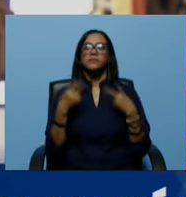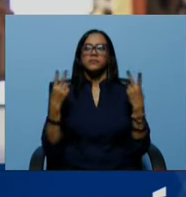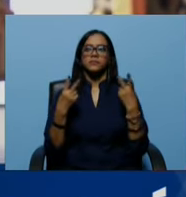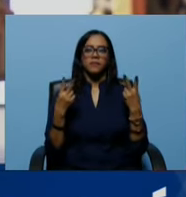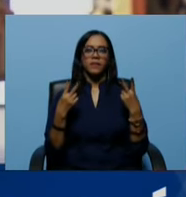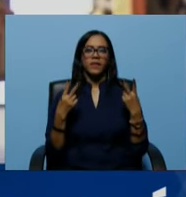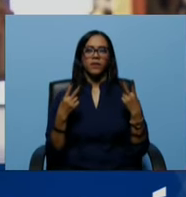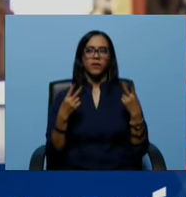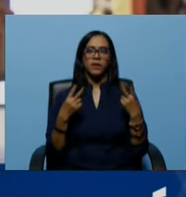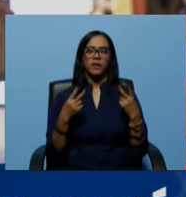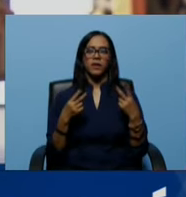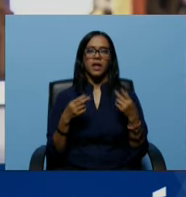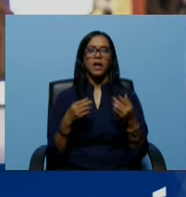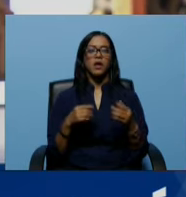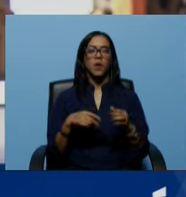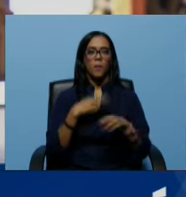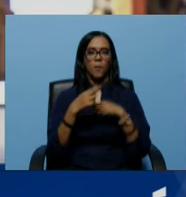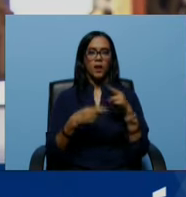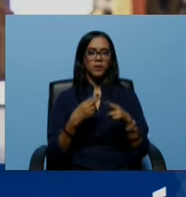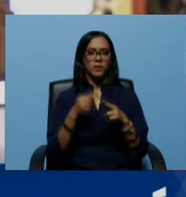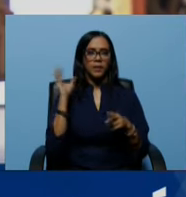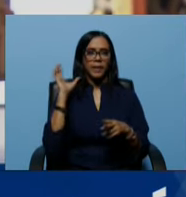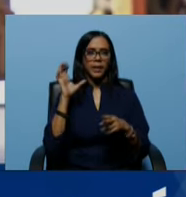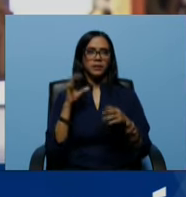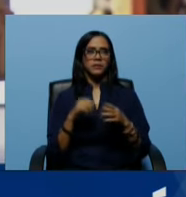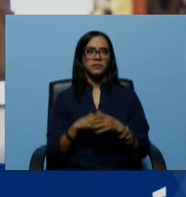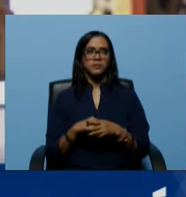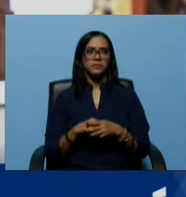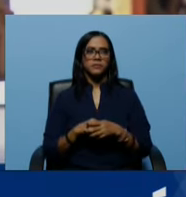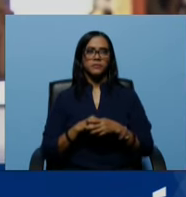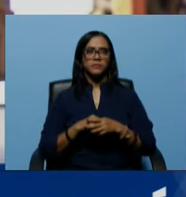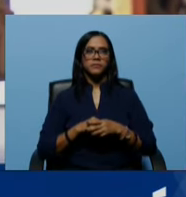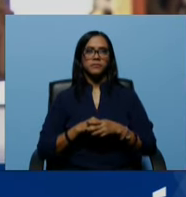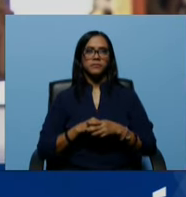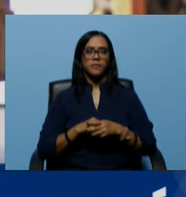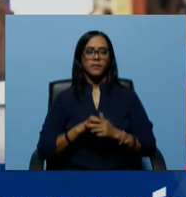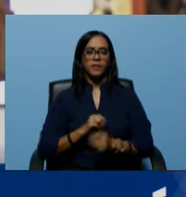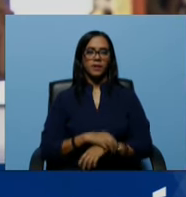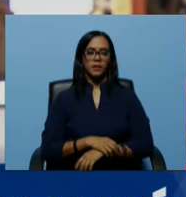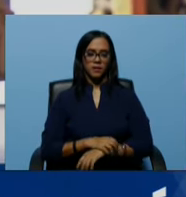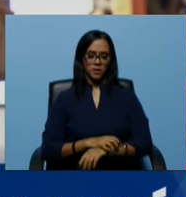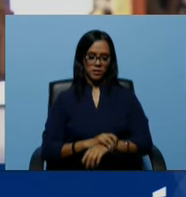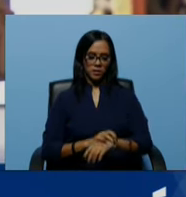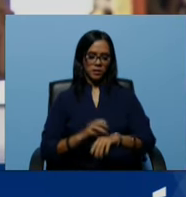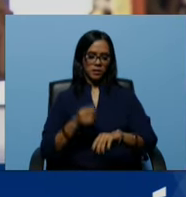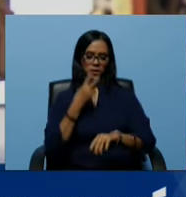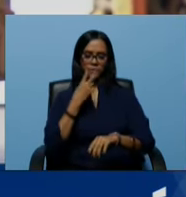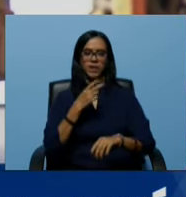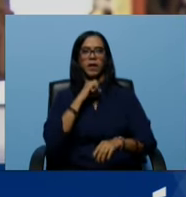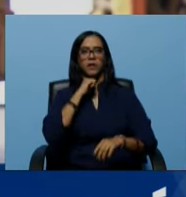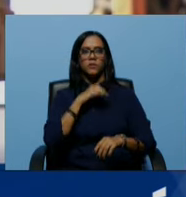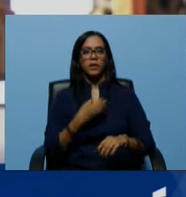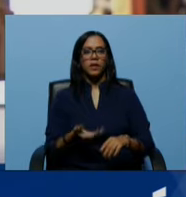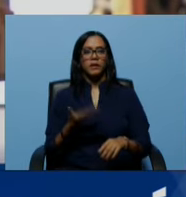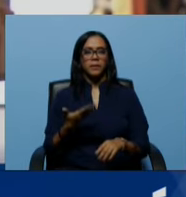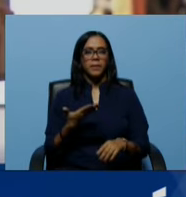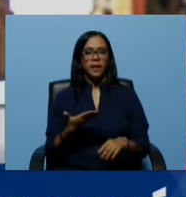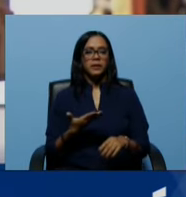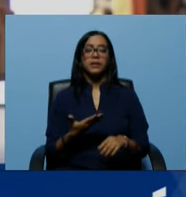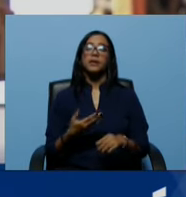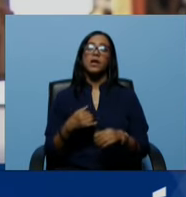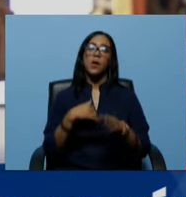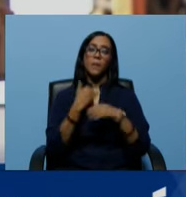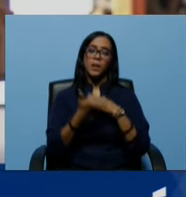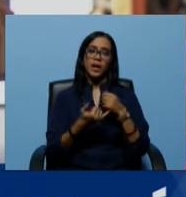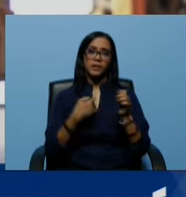tempranas en los puertos del país, Gómez Lares, y ver las victorias tempranas en los planes de